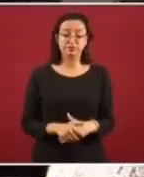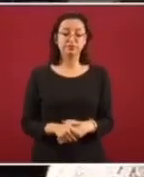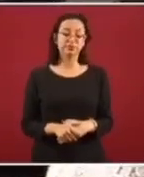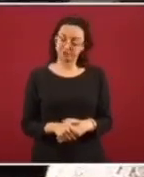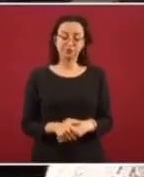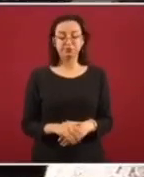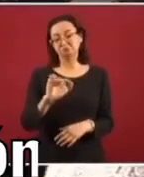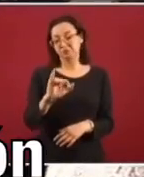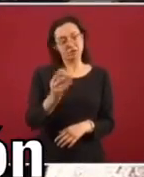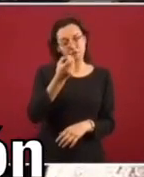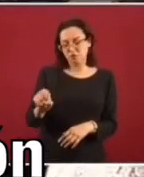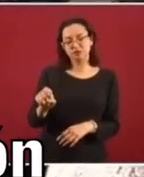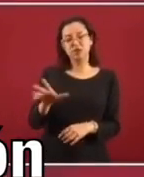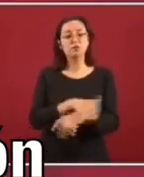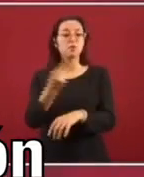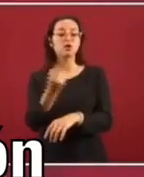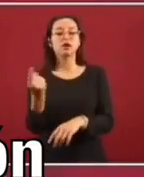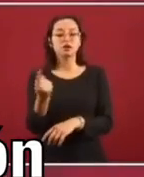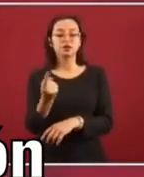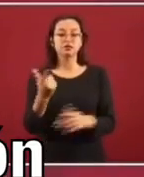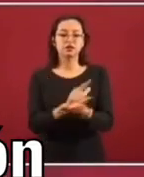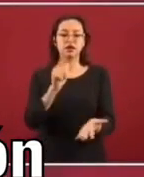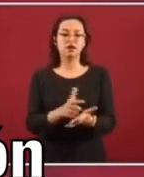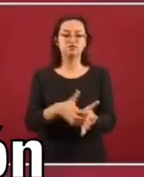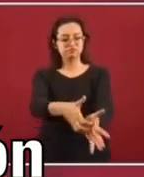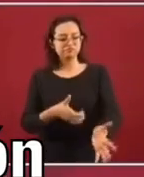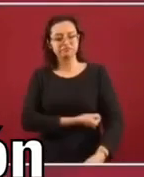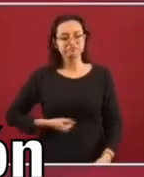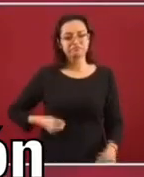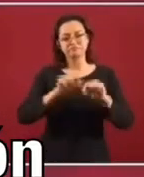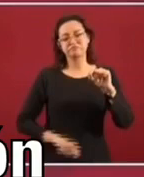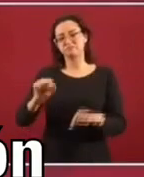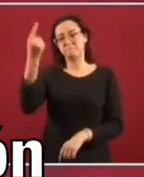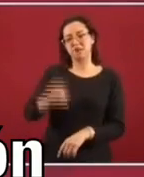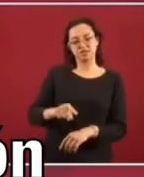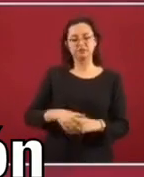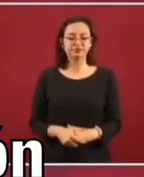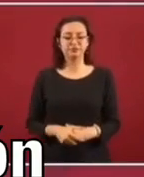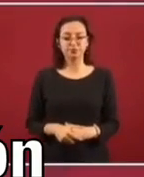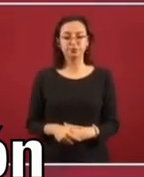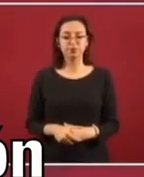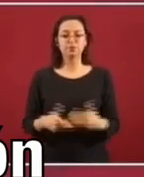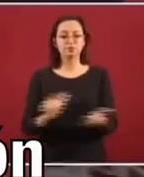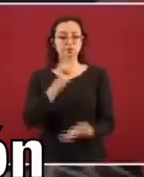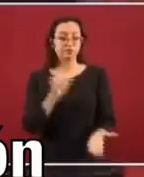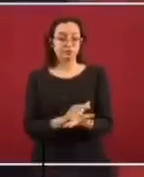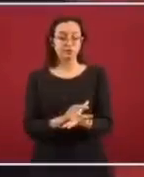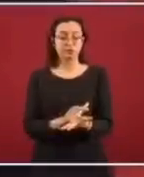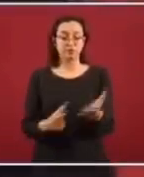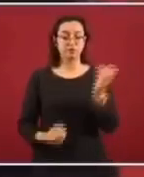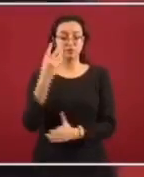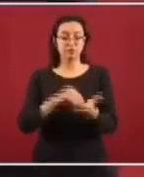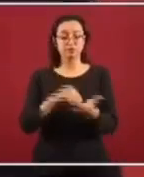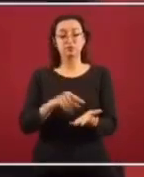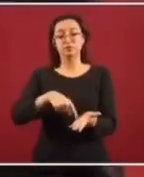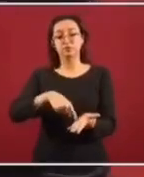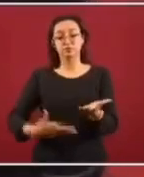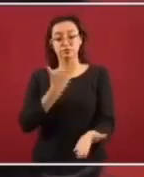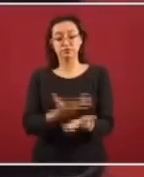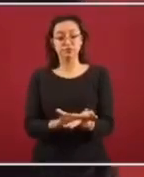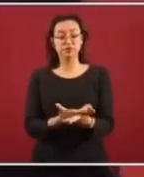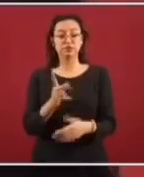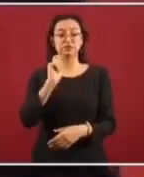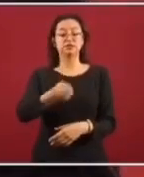teníamos que hacerlo, porque nos los demanda la ley de austeridad republicana. La ley vigente plantea